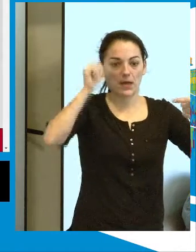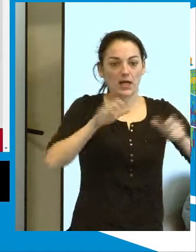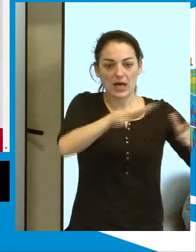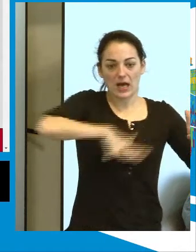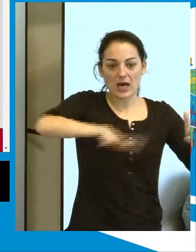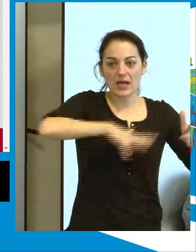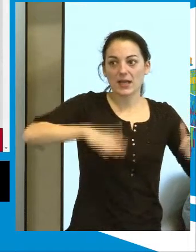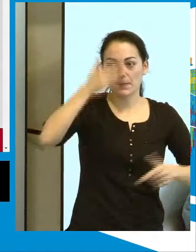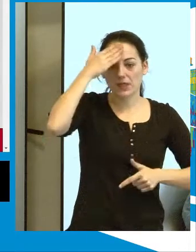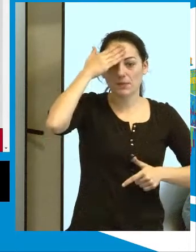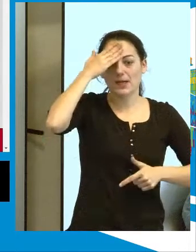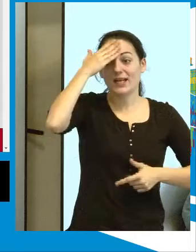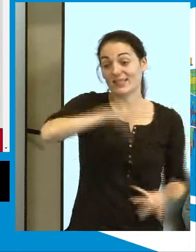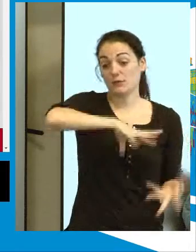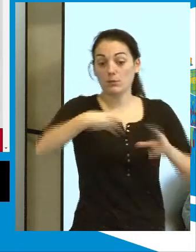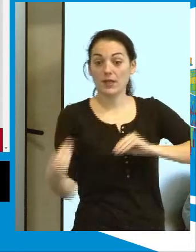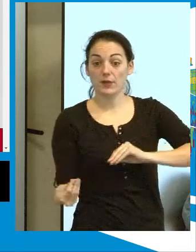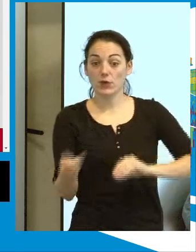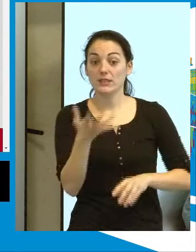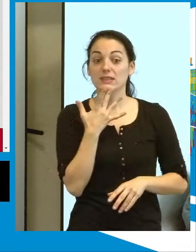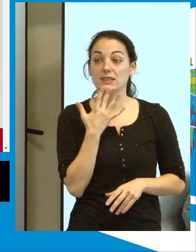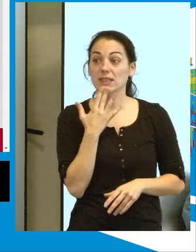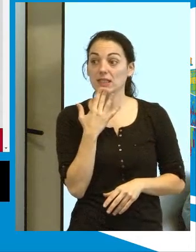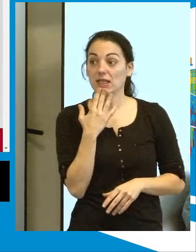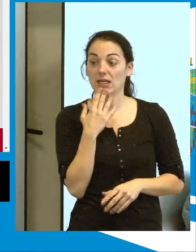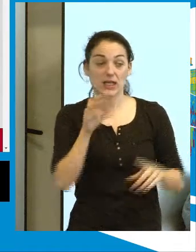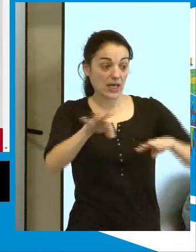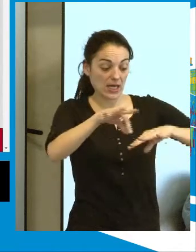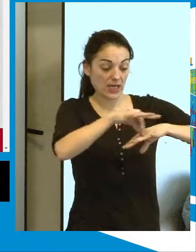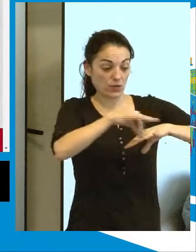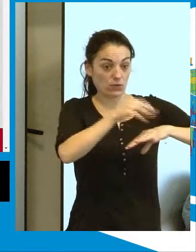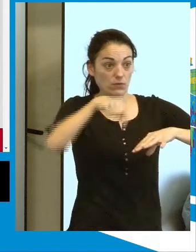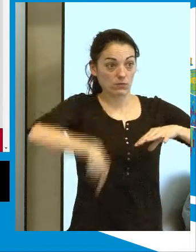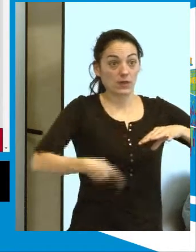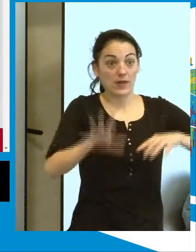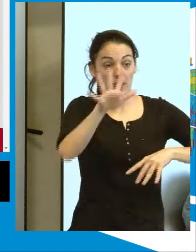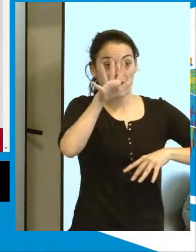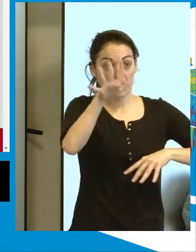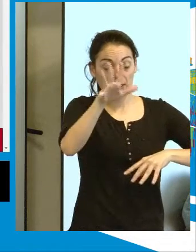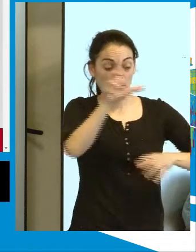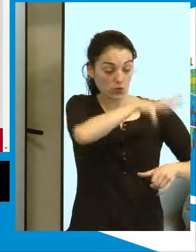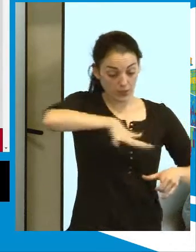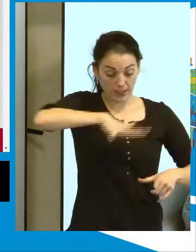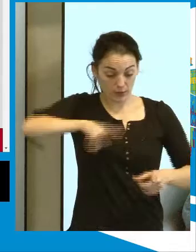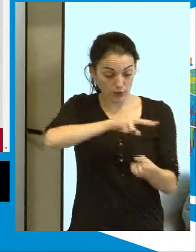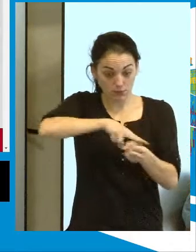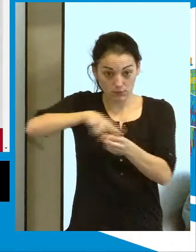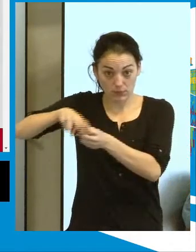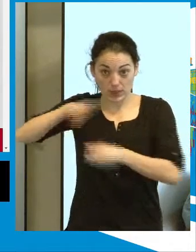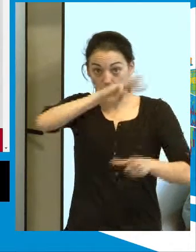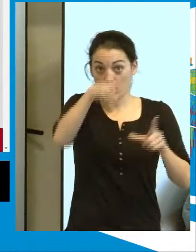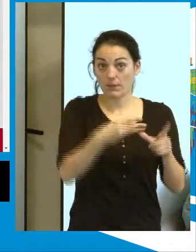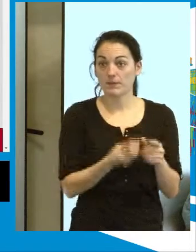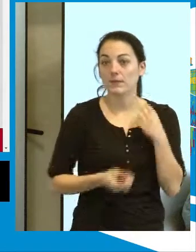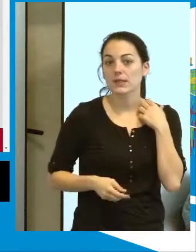la transformación digital. 4. Anuncio del sitio, enlaces destacados. 5. Región de página web, pie de la página.